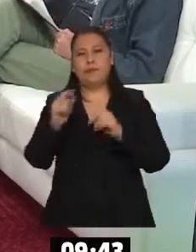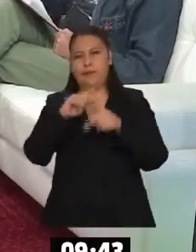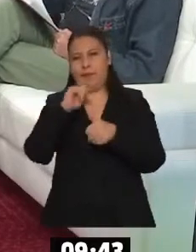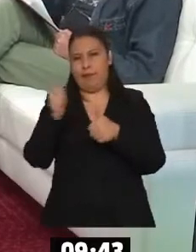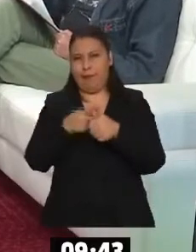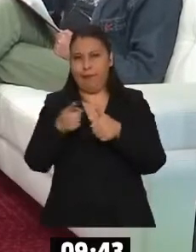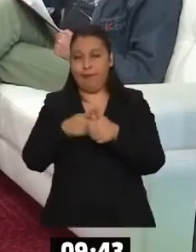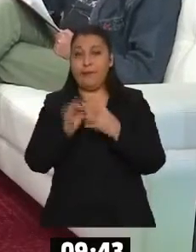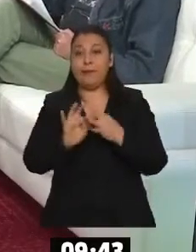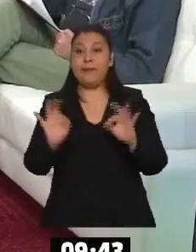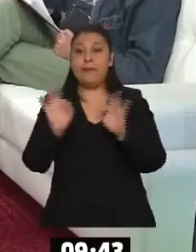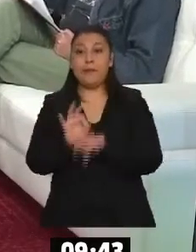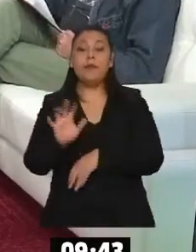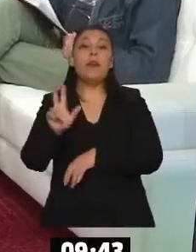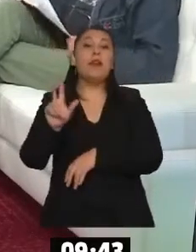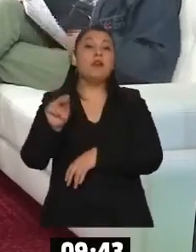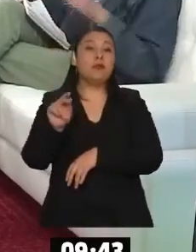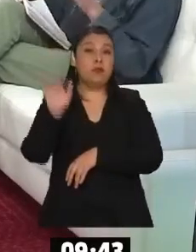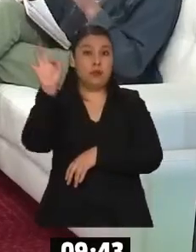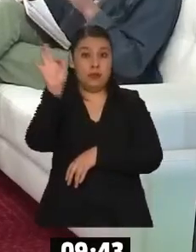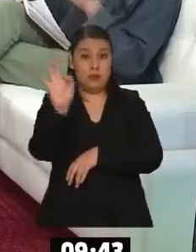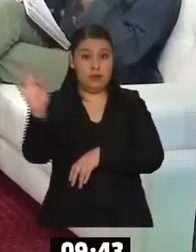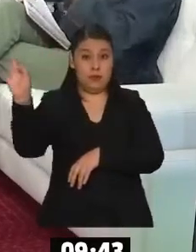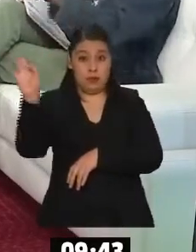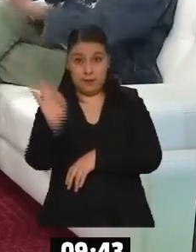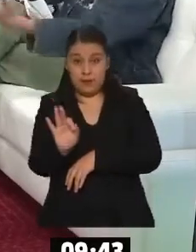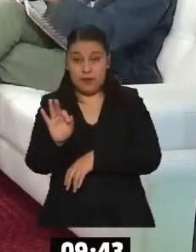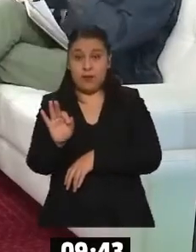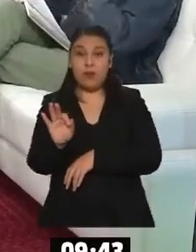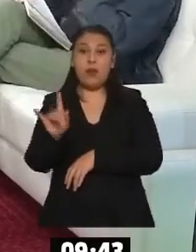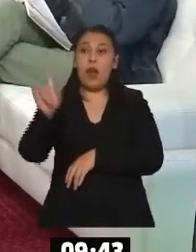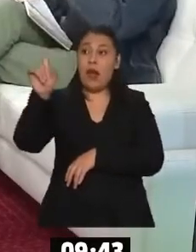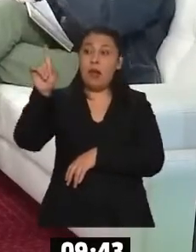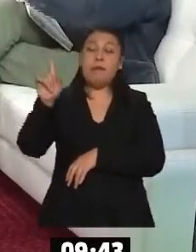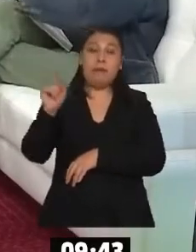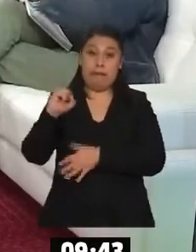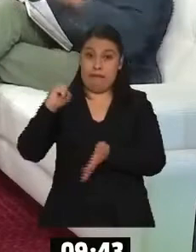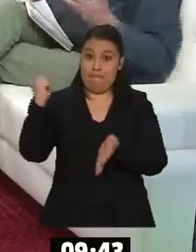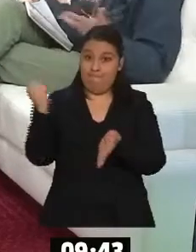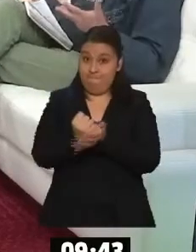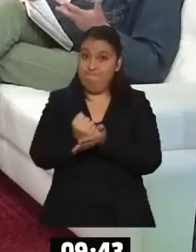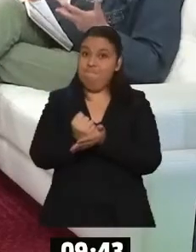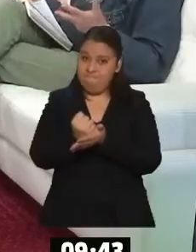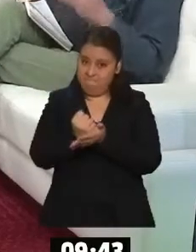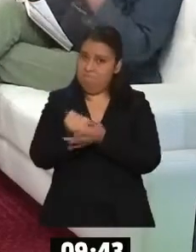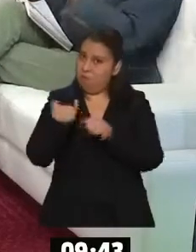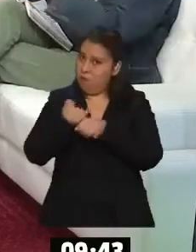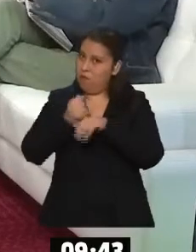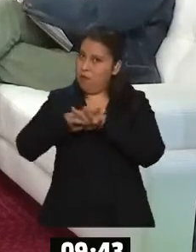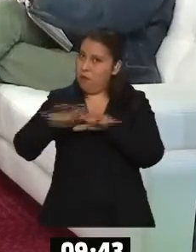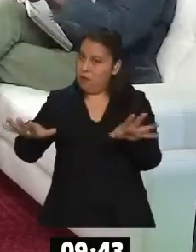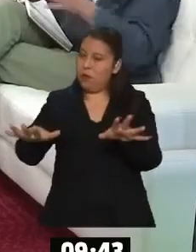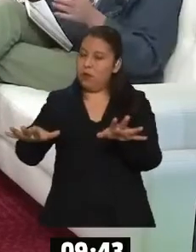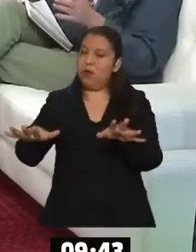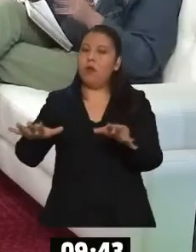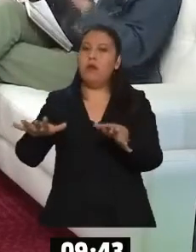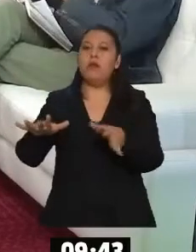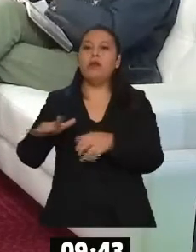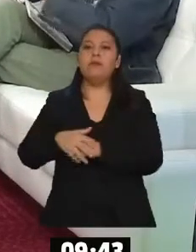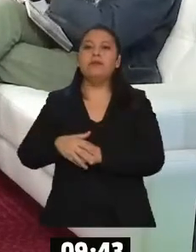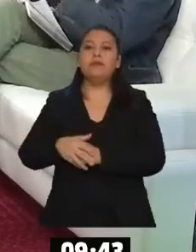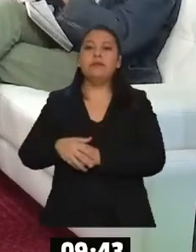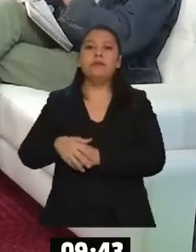el 80% del abasto de agua según datos oficiales que yo confío en ellos para estas